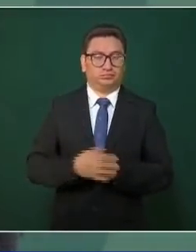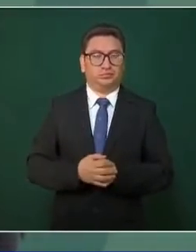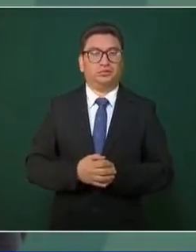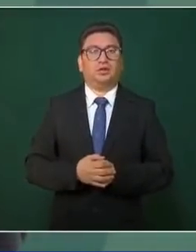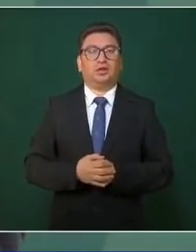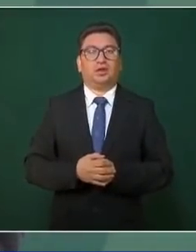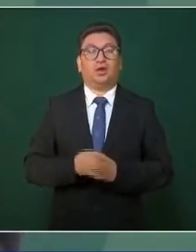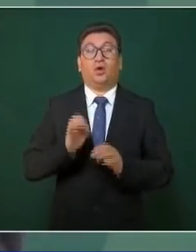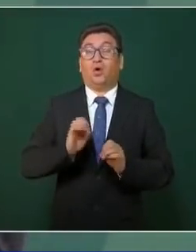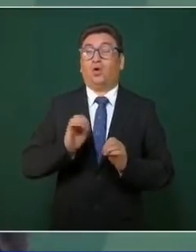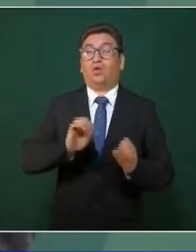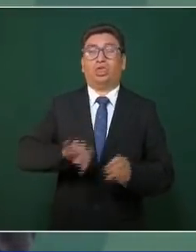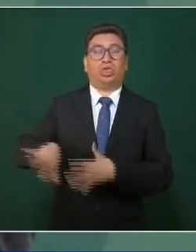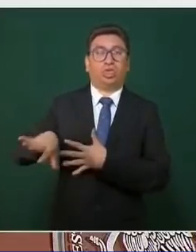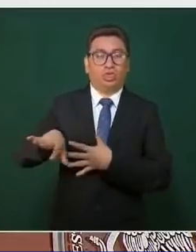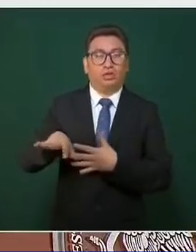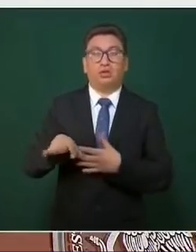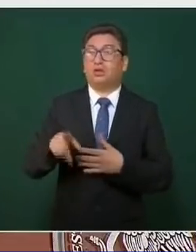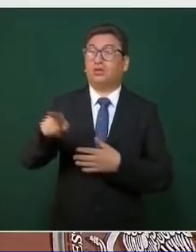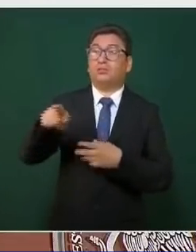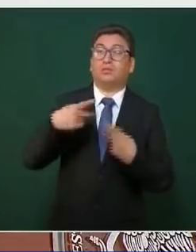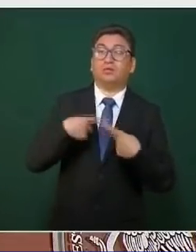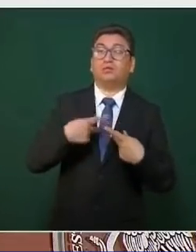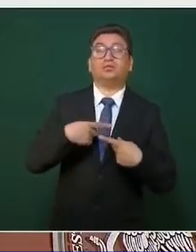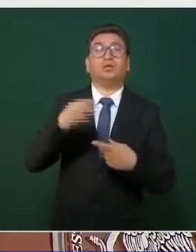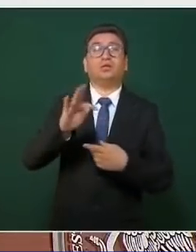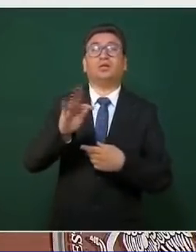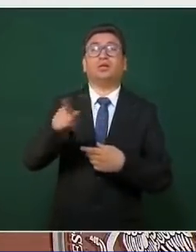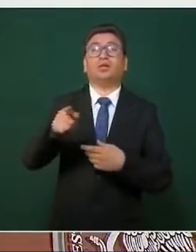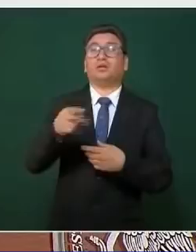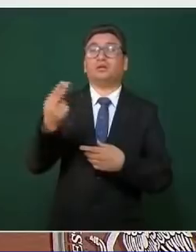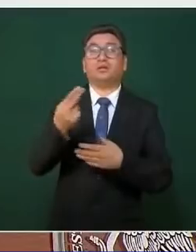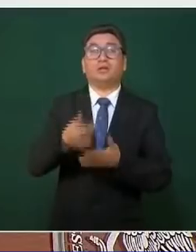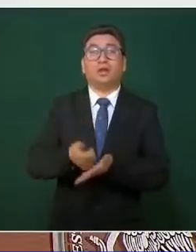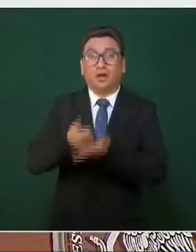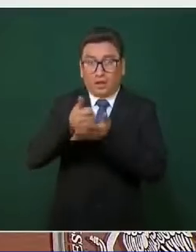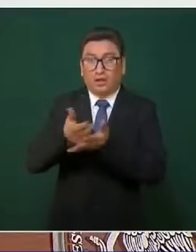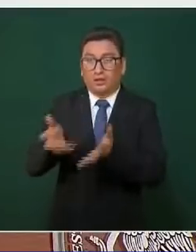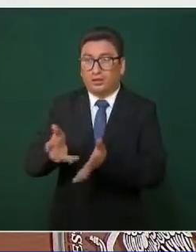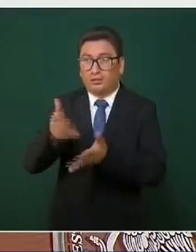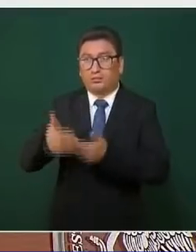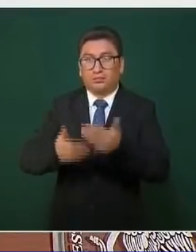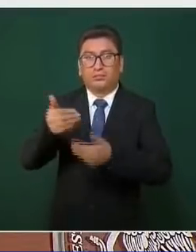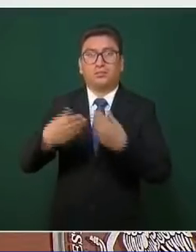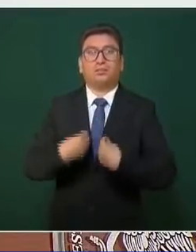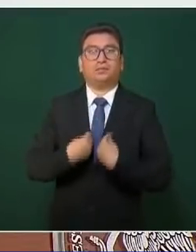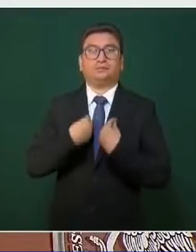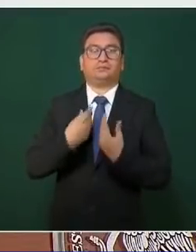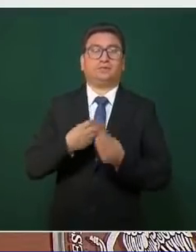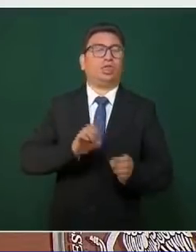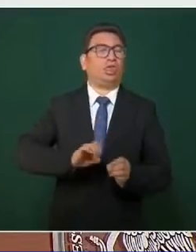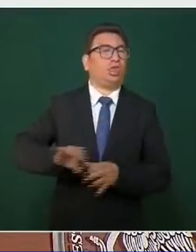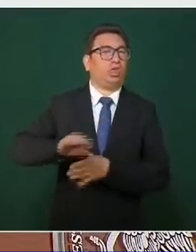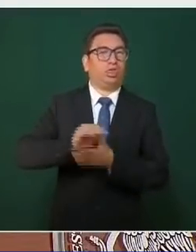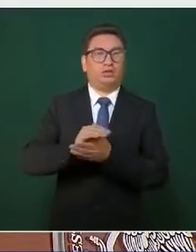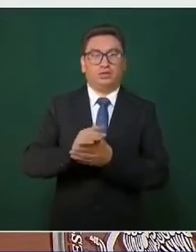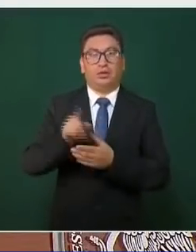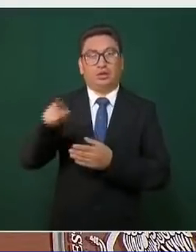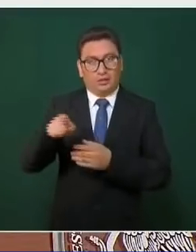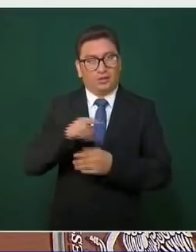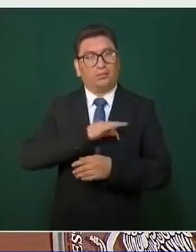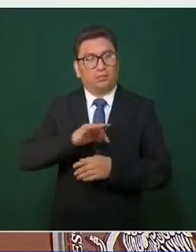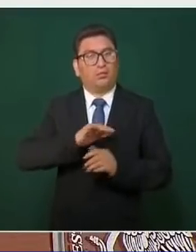dejando atrás al que requiere salir adelante con trabajo,